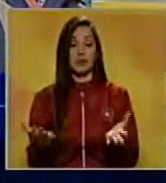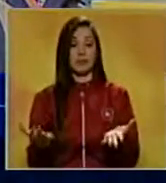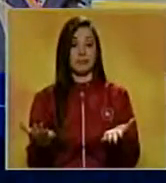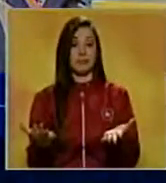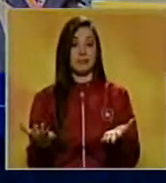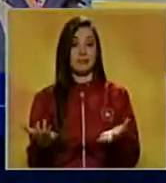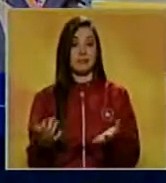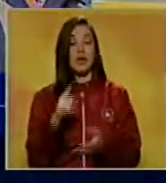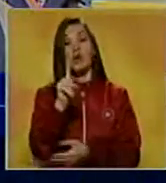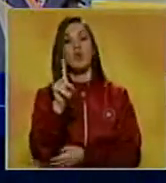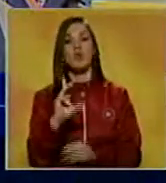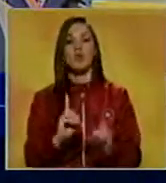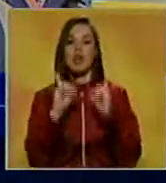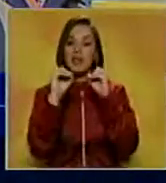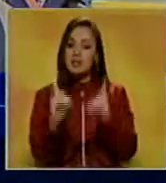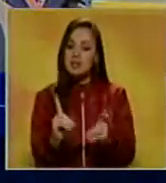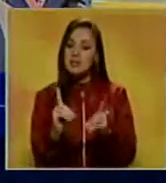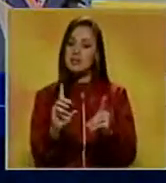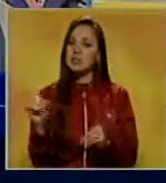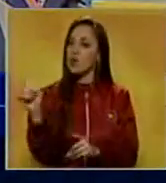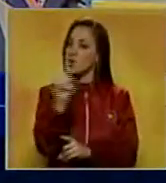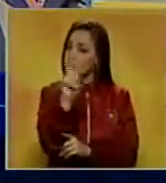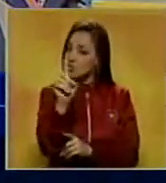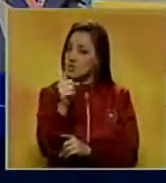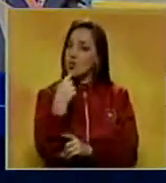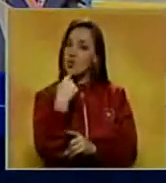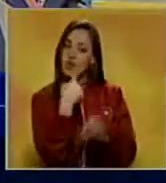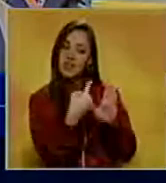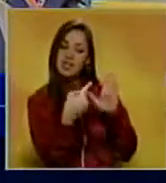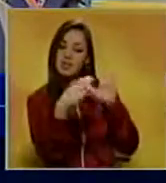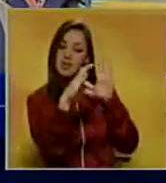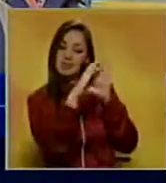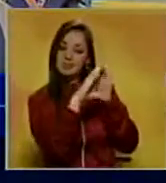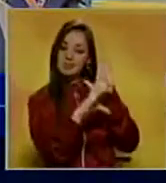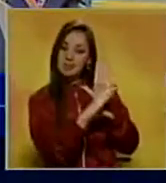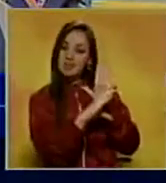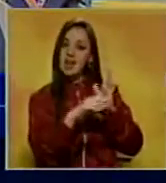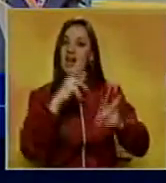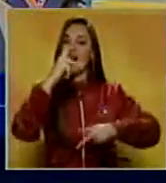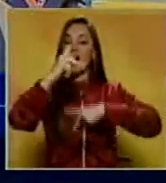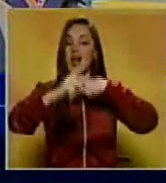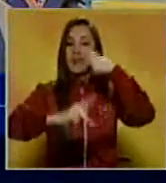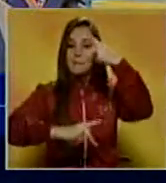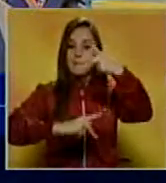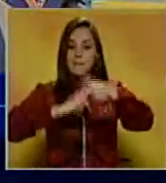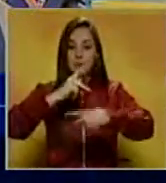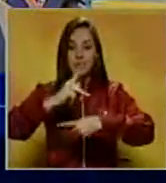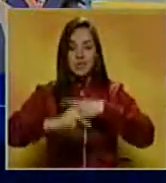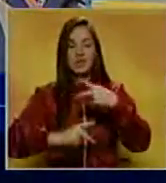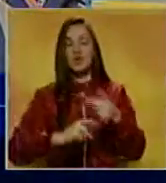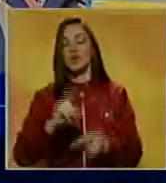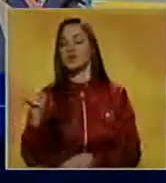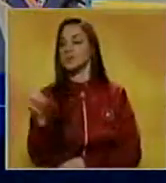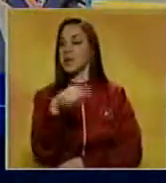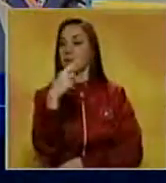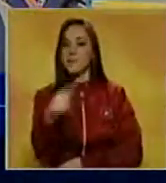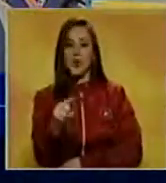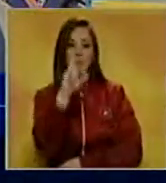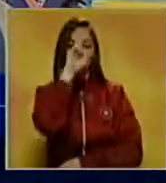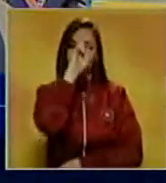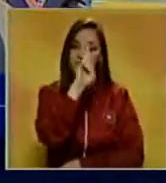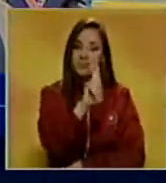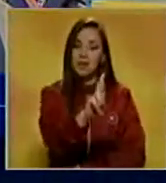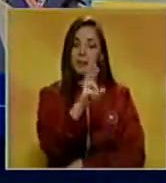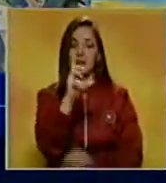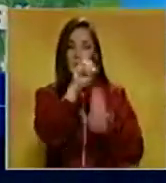una decisión que no se ajustó al Estado de Derecho, que no se ajustó al debido proceso, que no se ajustó al respeto a